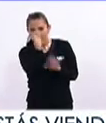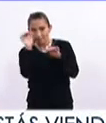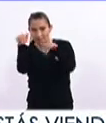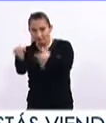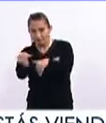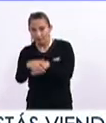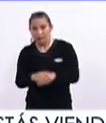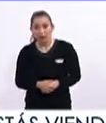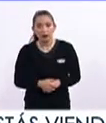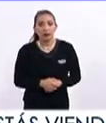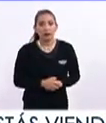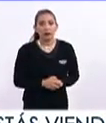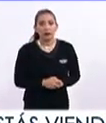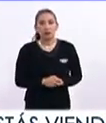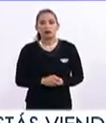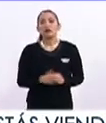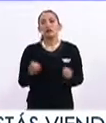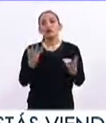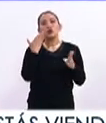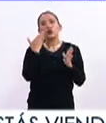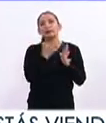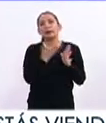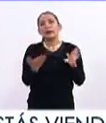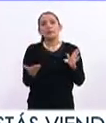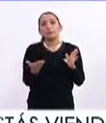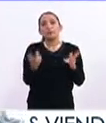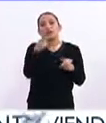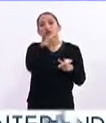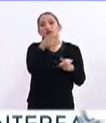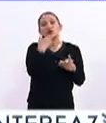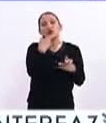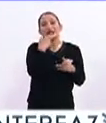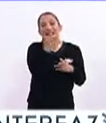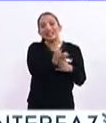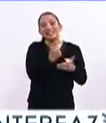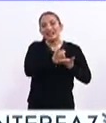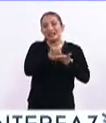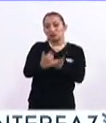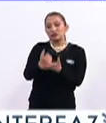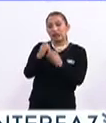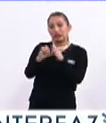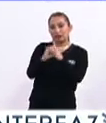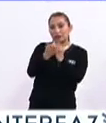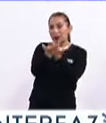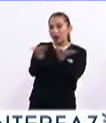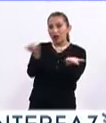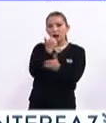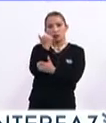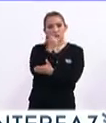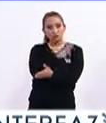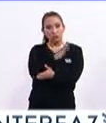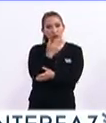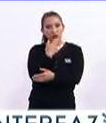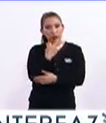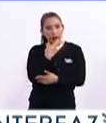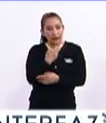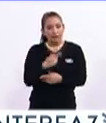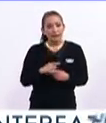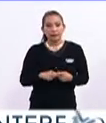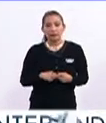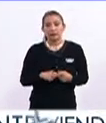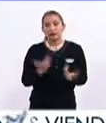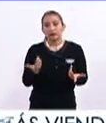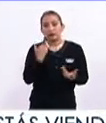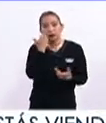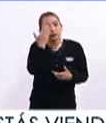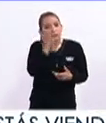admisión. Claro. ¿Cuánto tiempo llevan utilizando esta herramienta, poniéndola a disposición de los jóvenes? Y